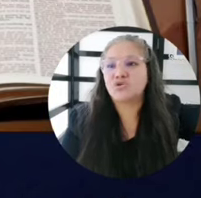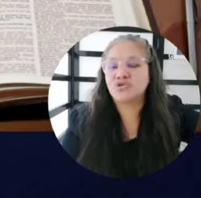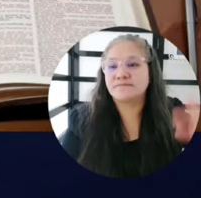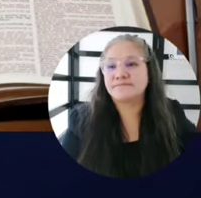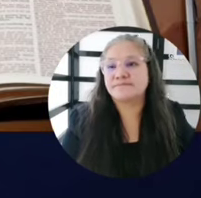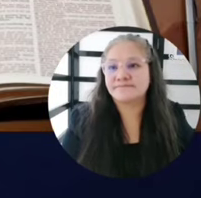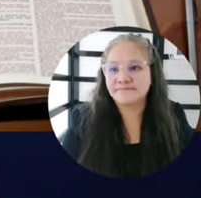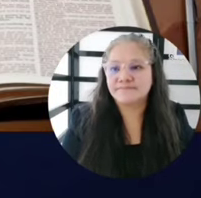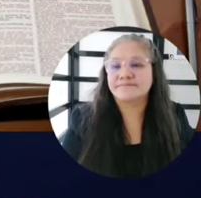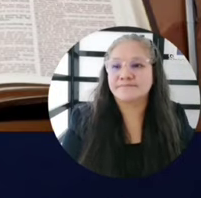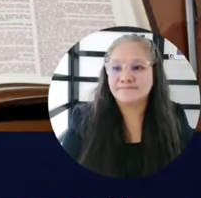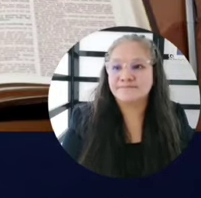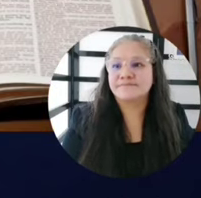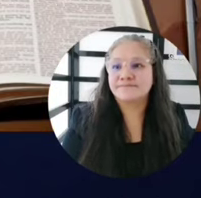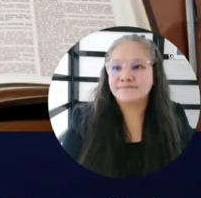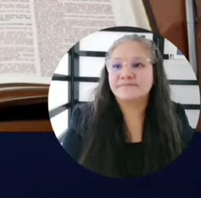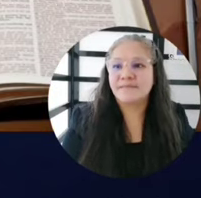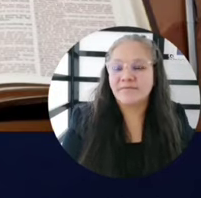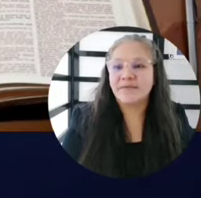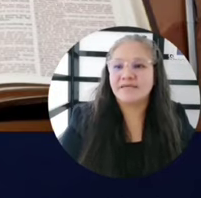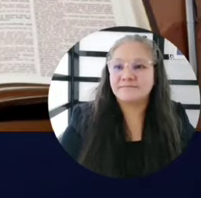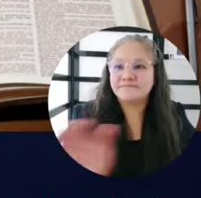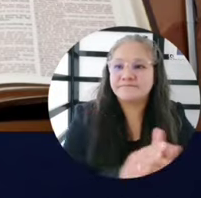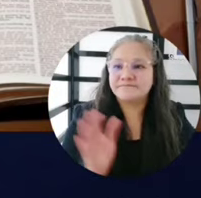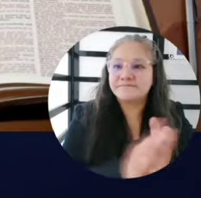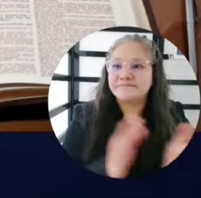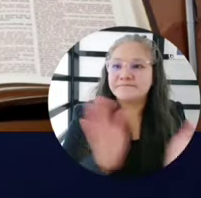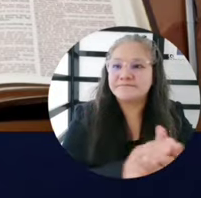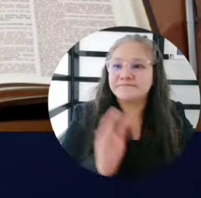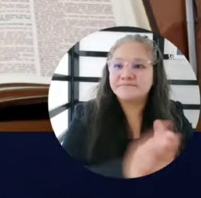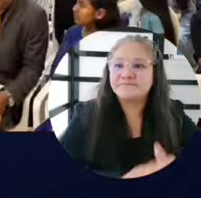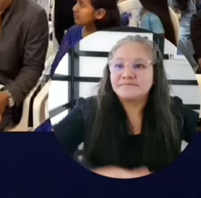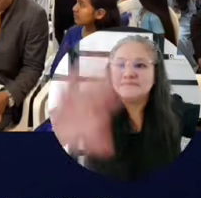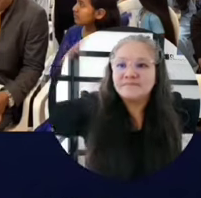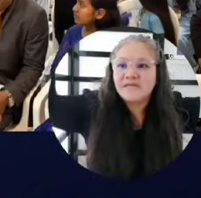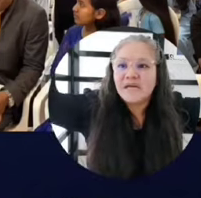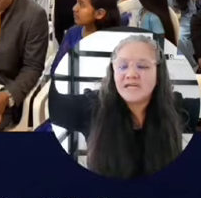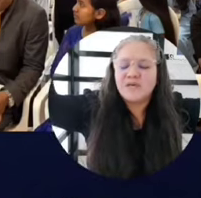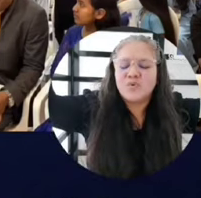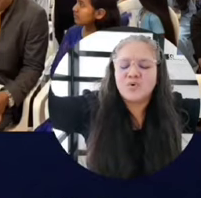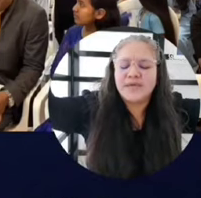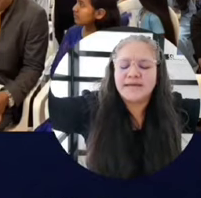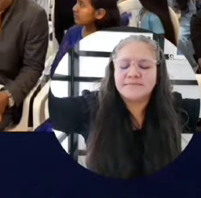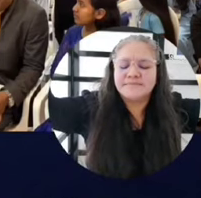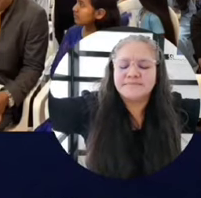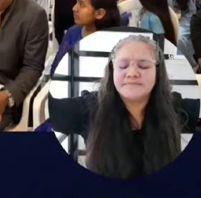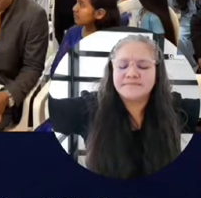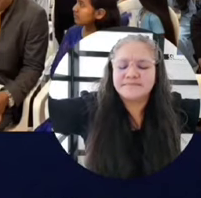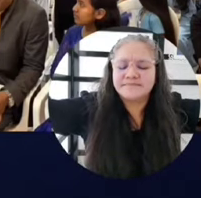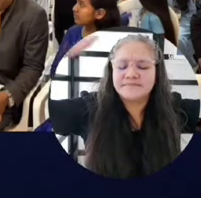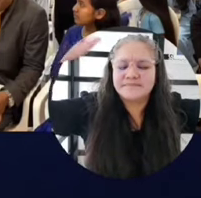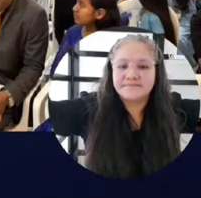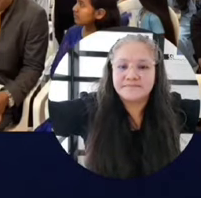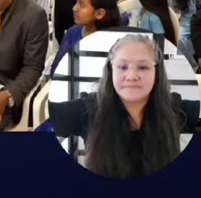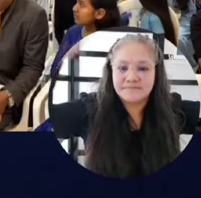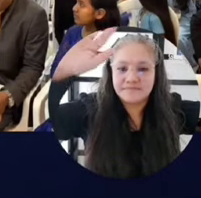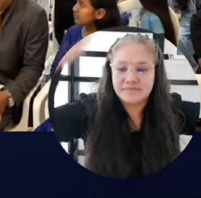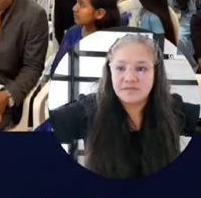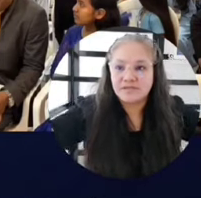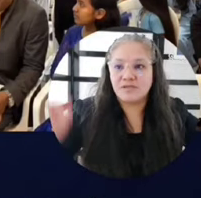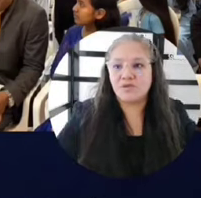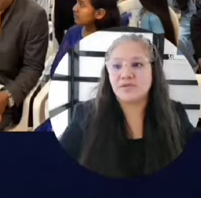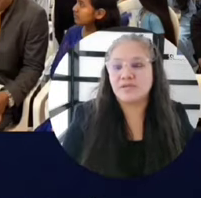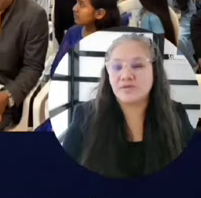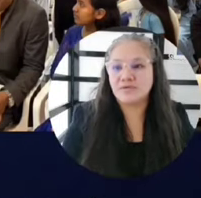esta palabra. Aquí hay un pueblo, óigame bien, que ama la palabra, pero también hay vidas que no tienen el mismo interés, que no tienen